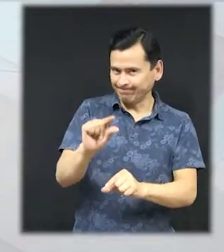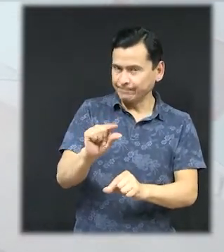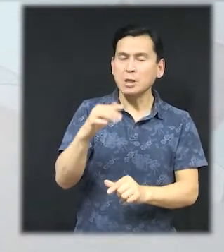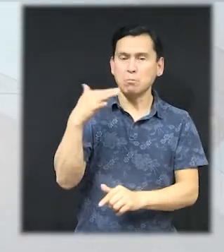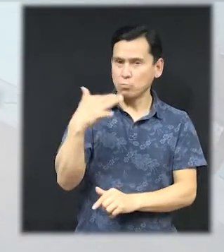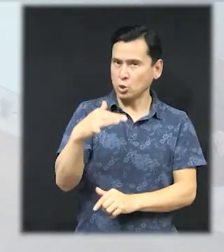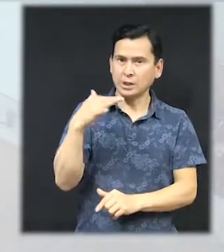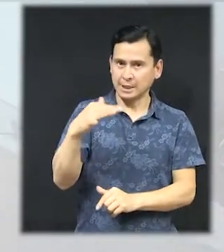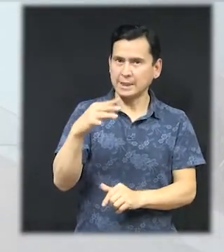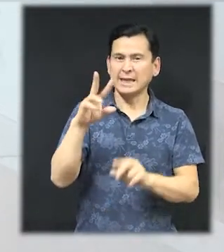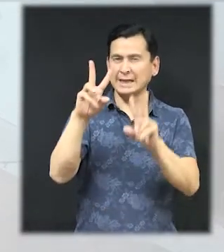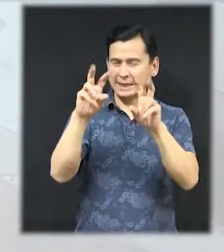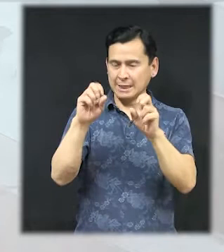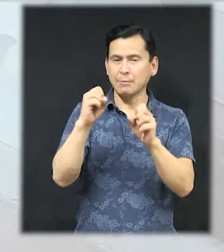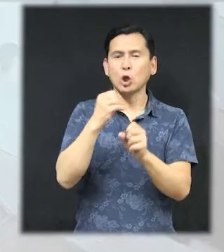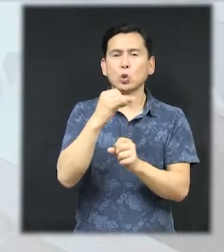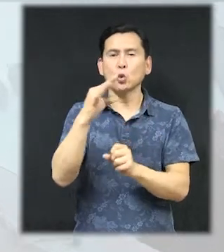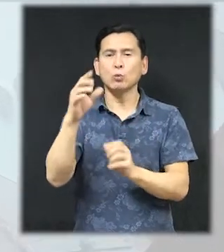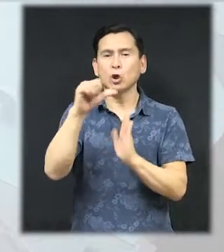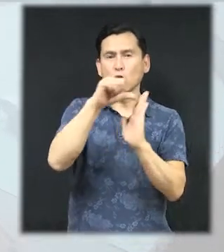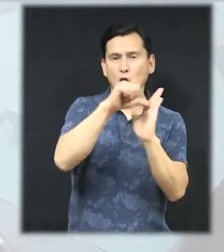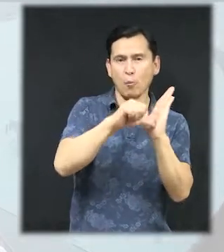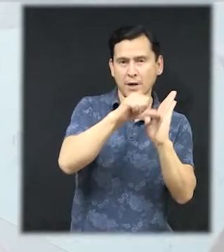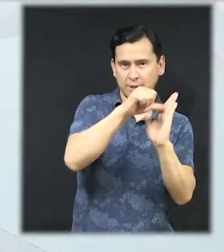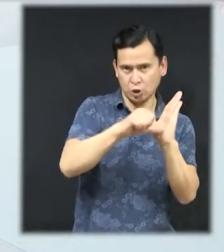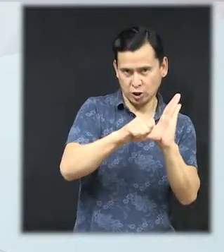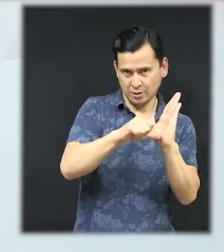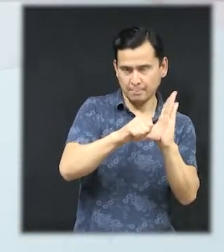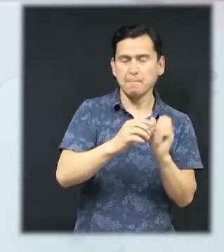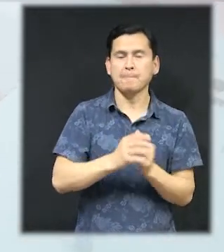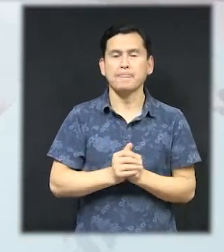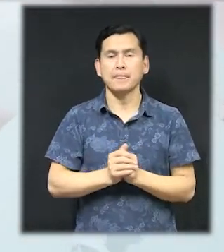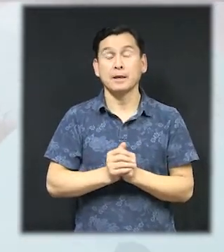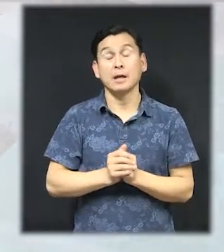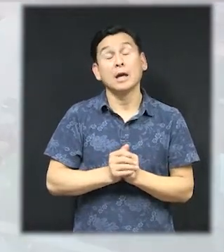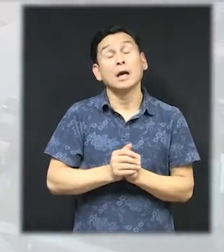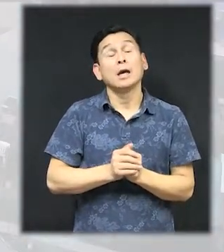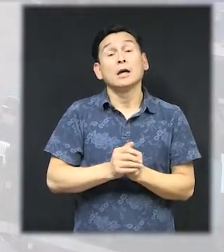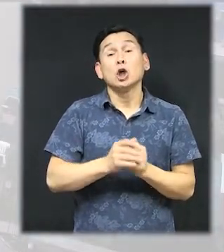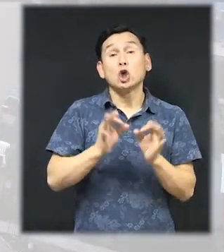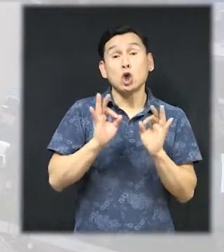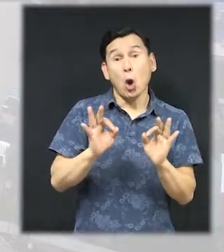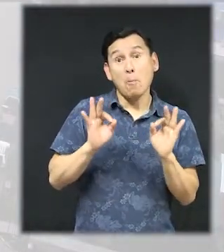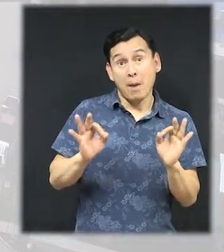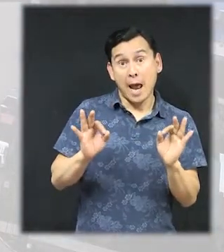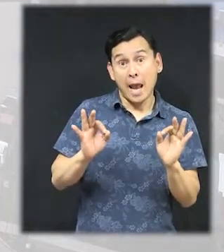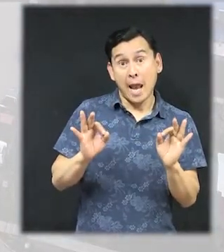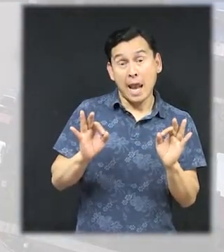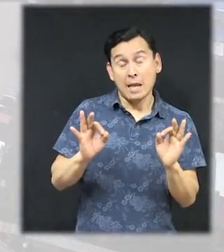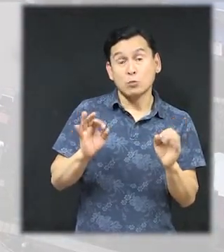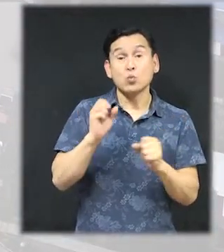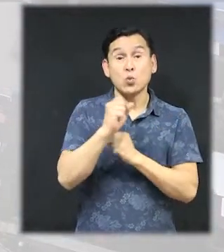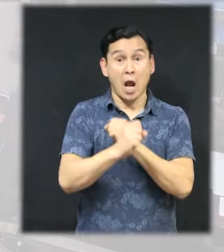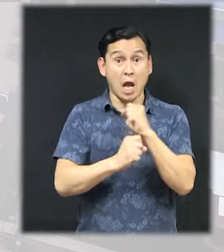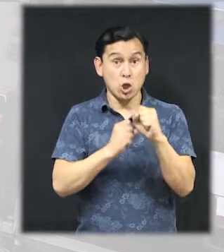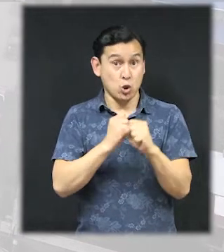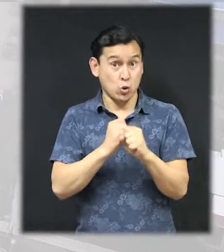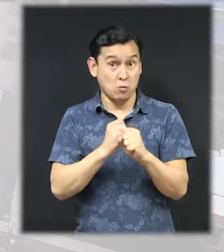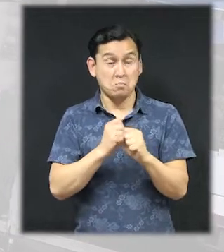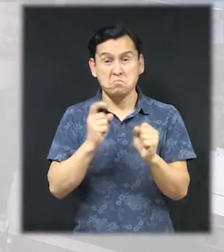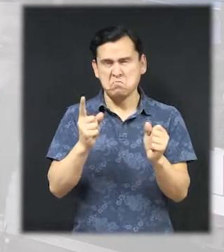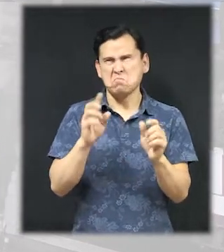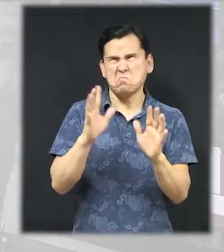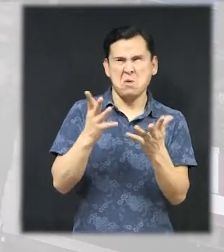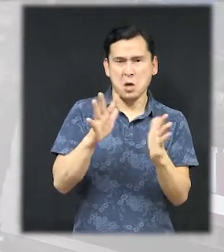la gráfica, ha tenido una caída importante en cuanto a la cantidad de cirugías. Habitualmente